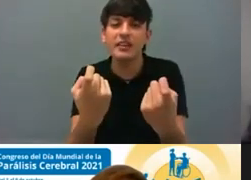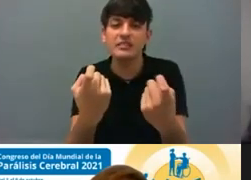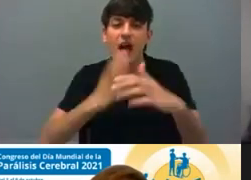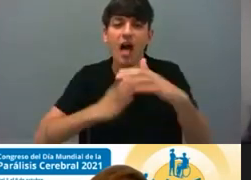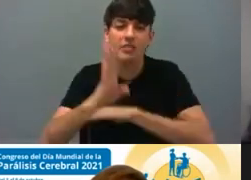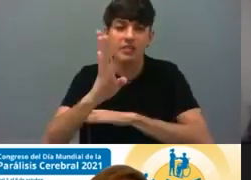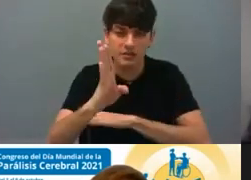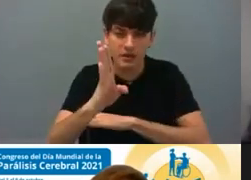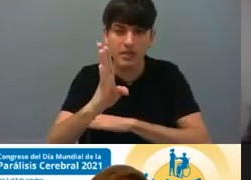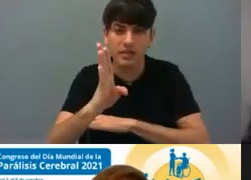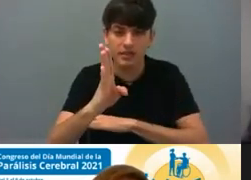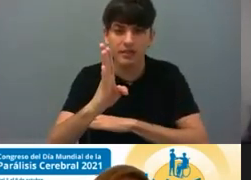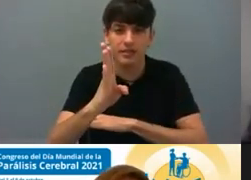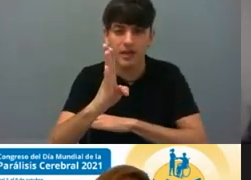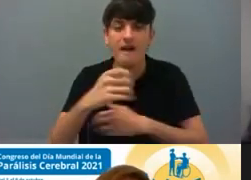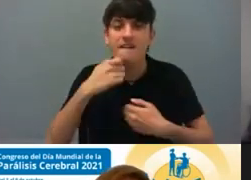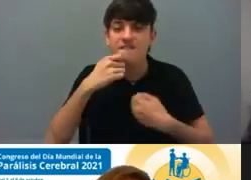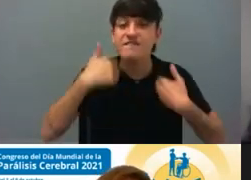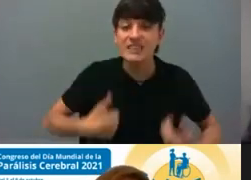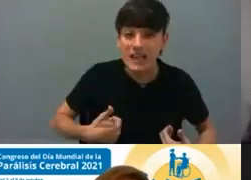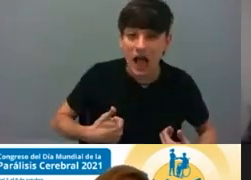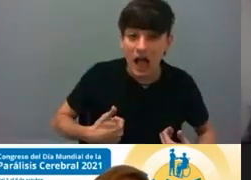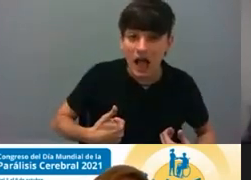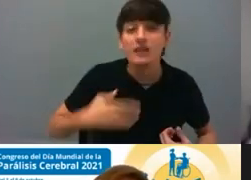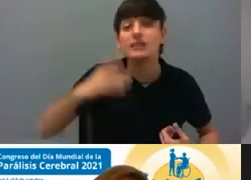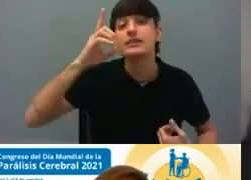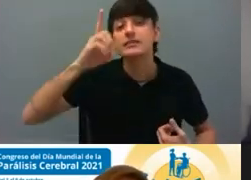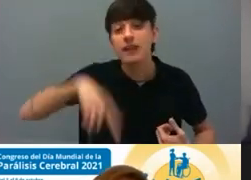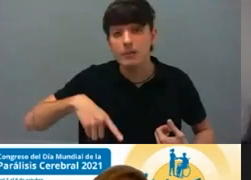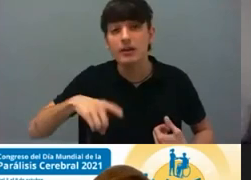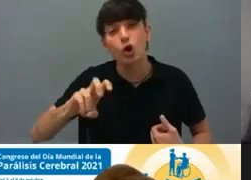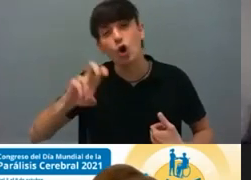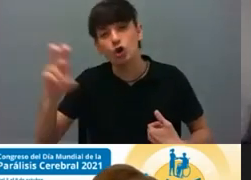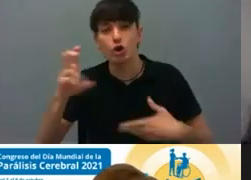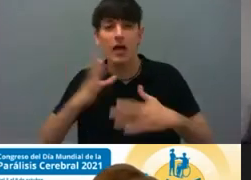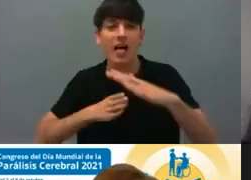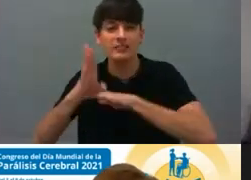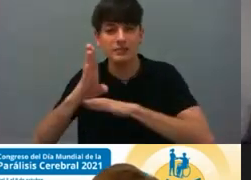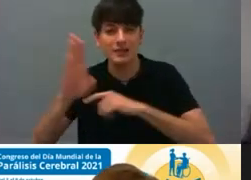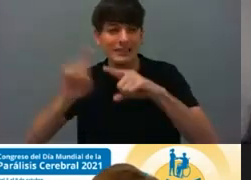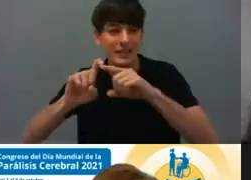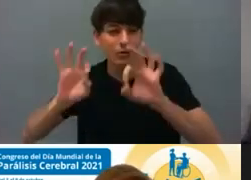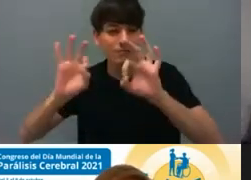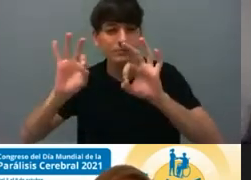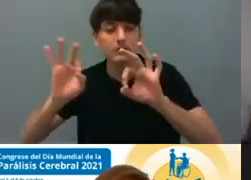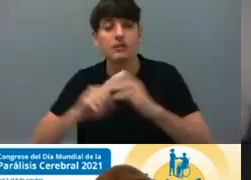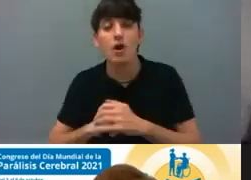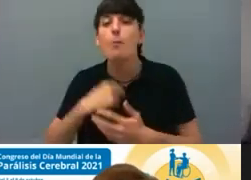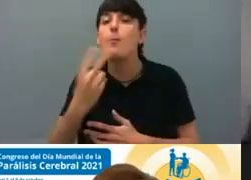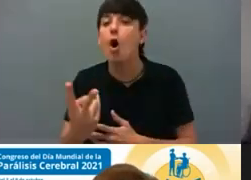accesibilidad física, pero también se necesita este otro tipo de accesibilidad, a que tengáis